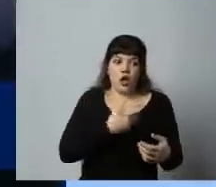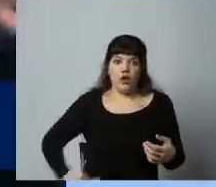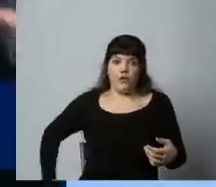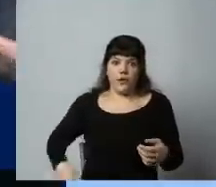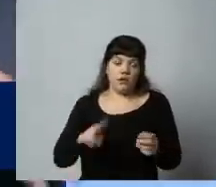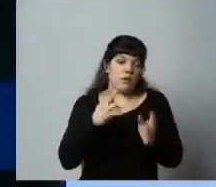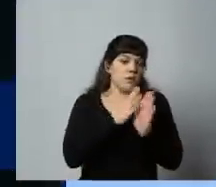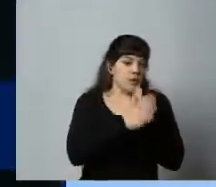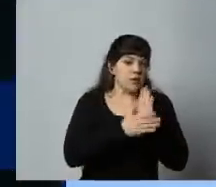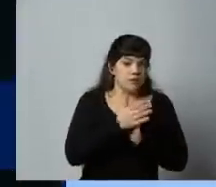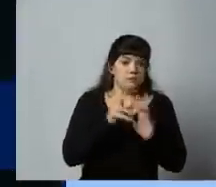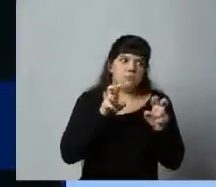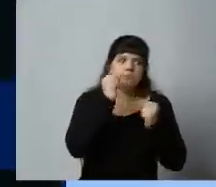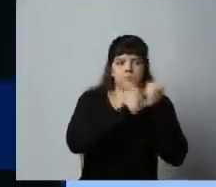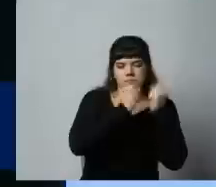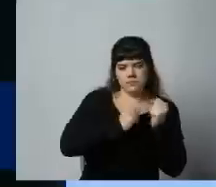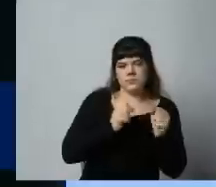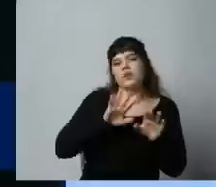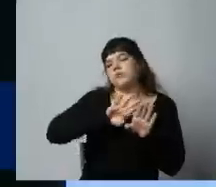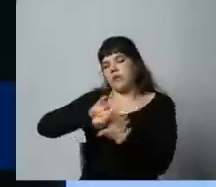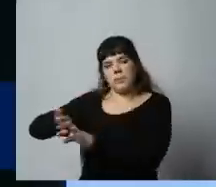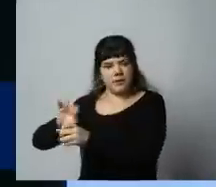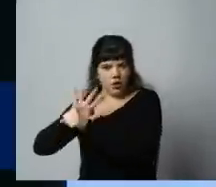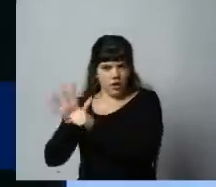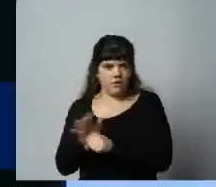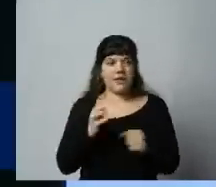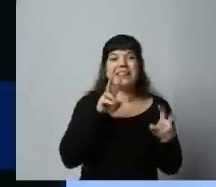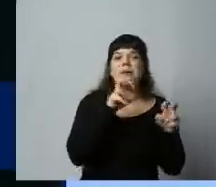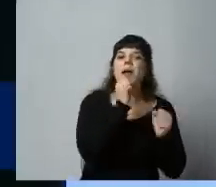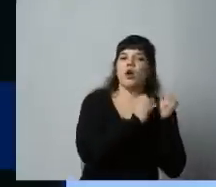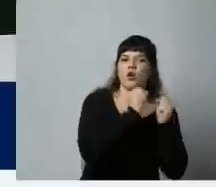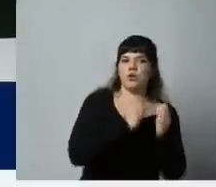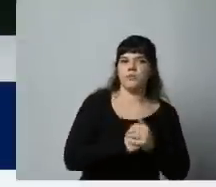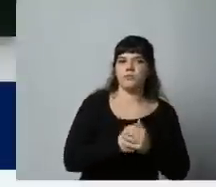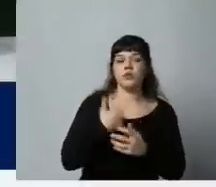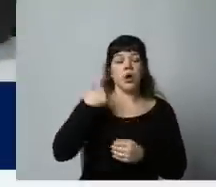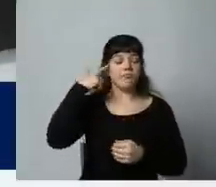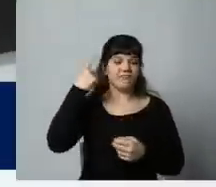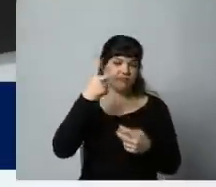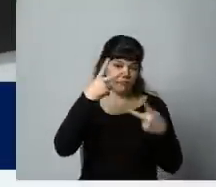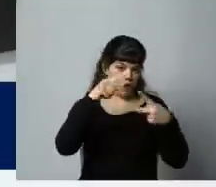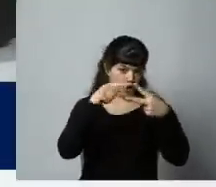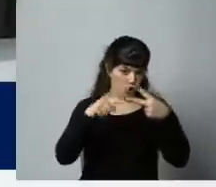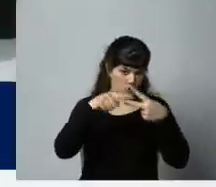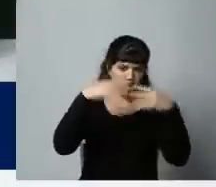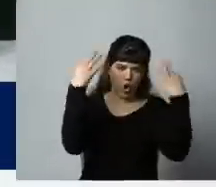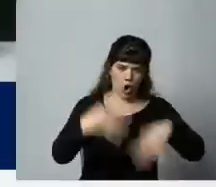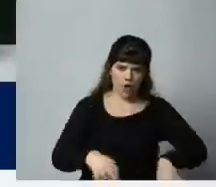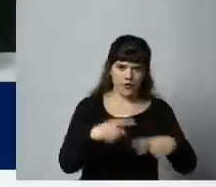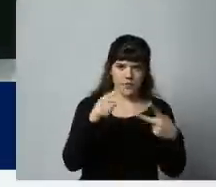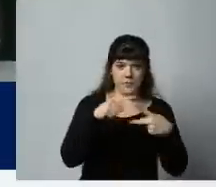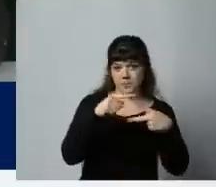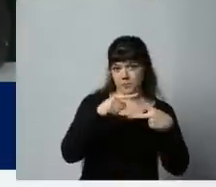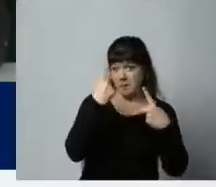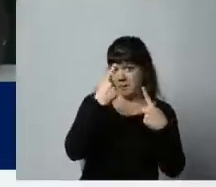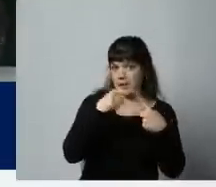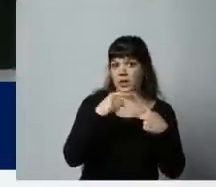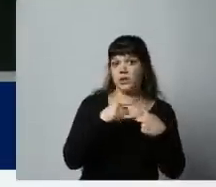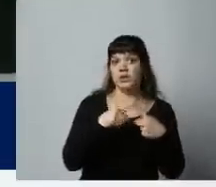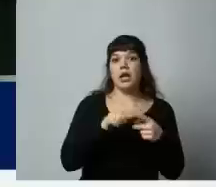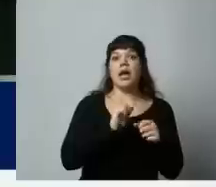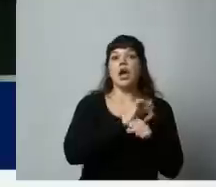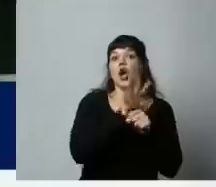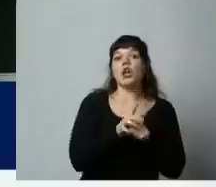para la parte económica Más allá de la parte sanitaria para mí confirma dos hipótesis que tenemos en el movimiento sindical la primera es que la